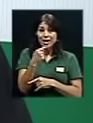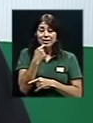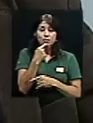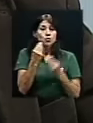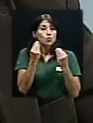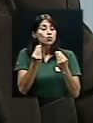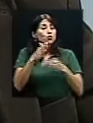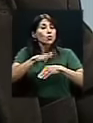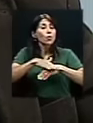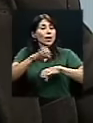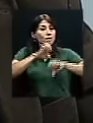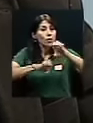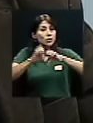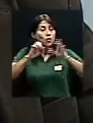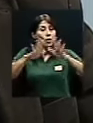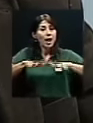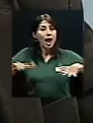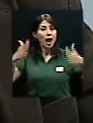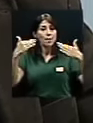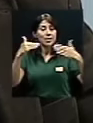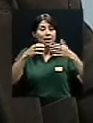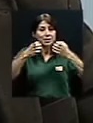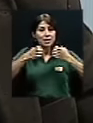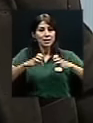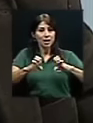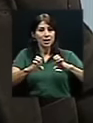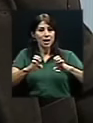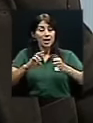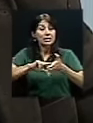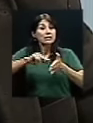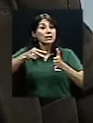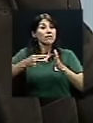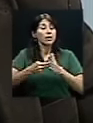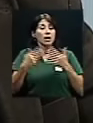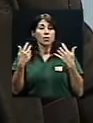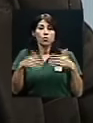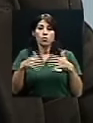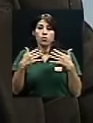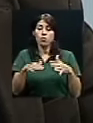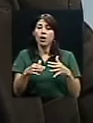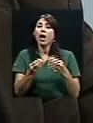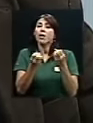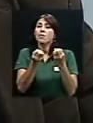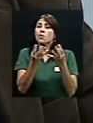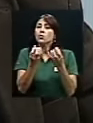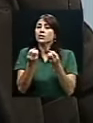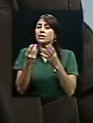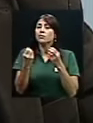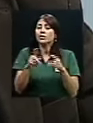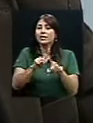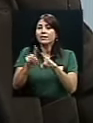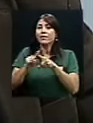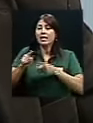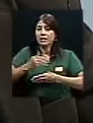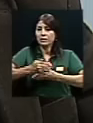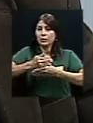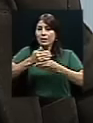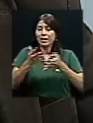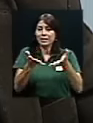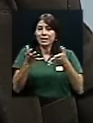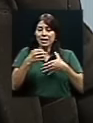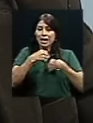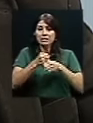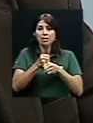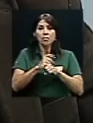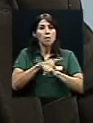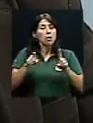Donde le vamos a ir sumando partes y hay un paquete muy grande para esta zona sin una debida planificación pareciera